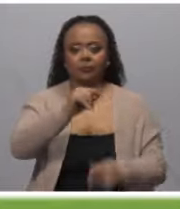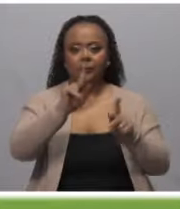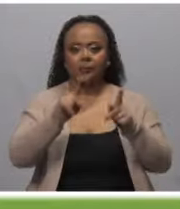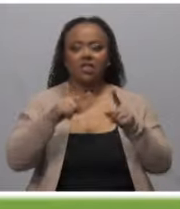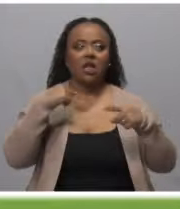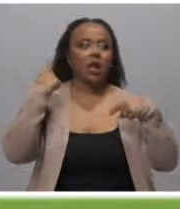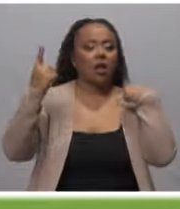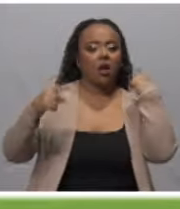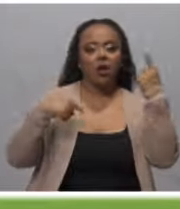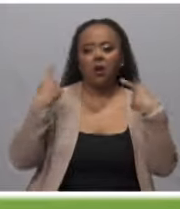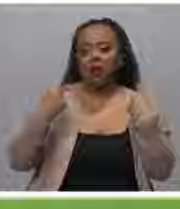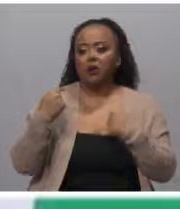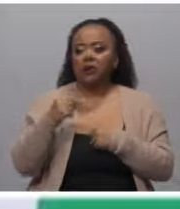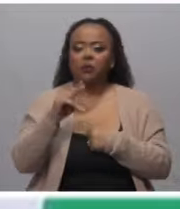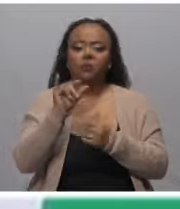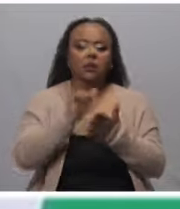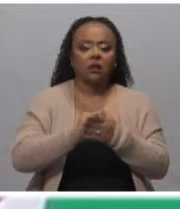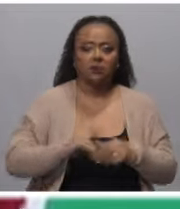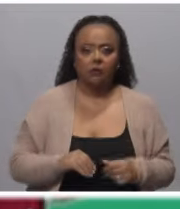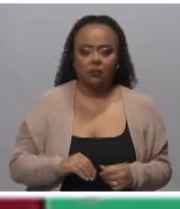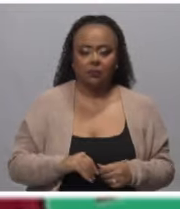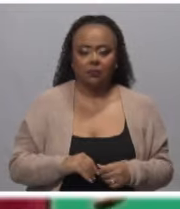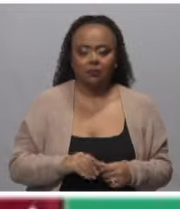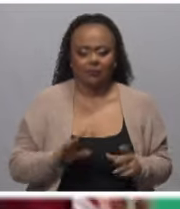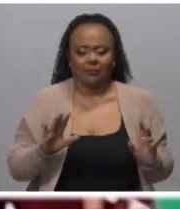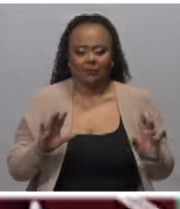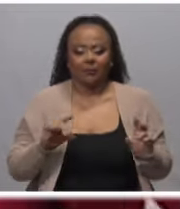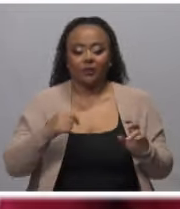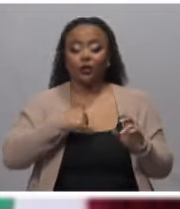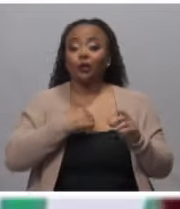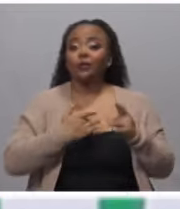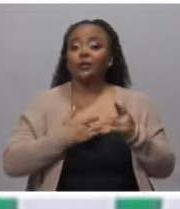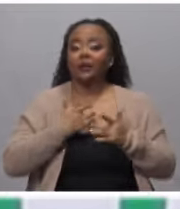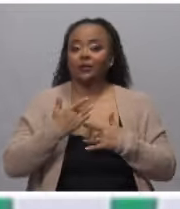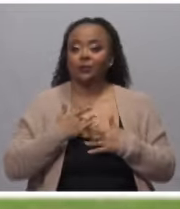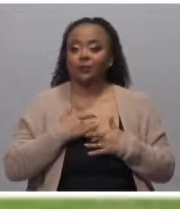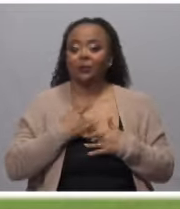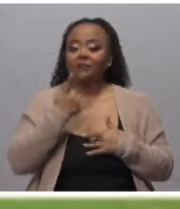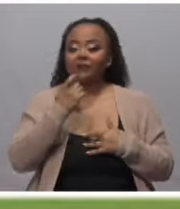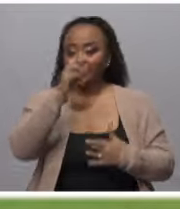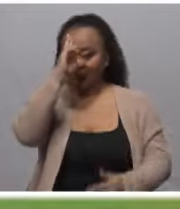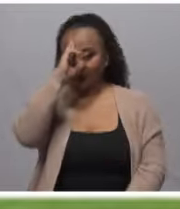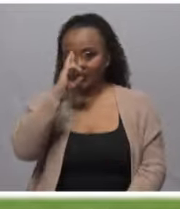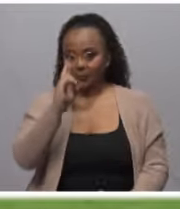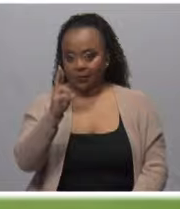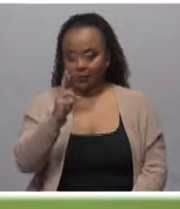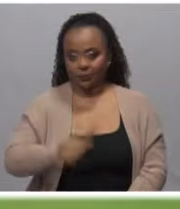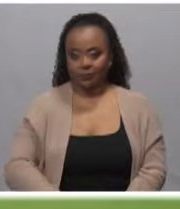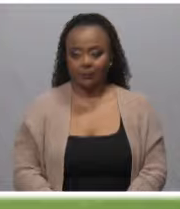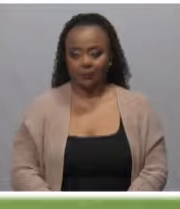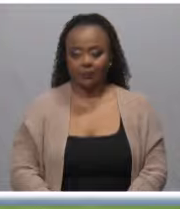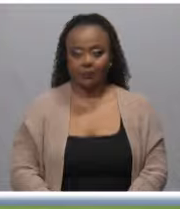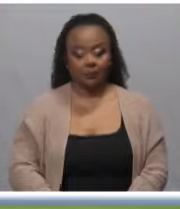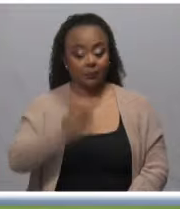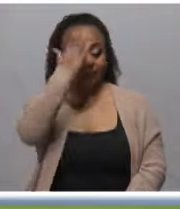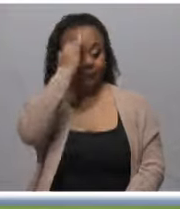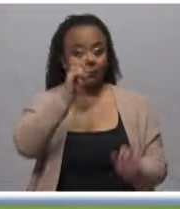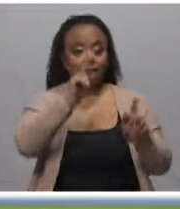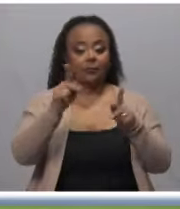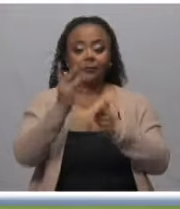vuelve loco y que no es esto yo siento que más bien es una falta de respeto porque la gente hay